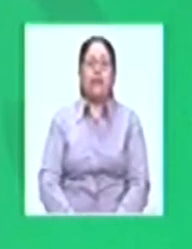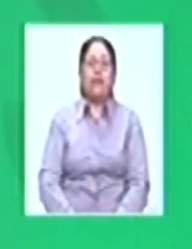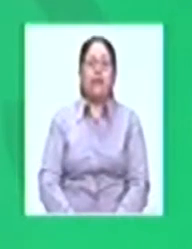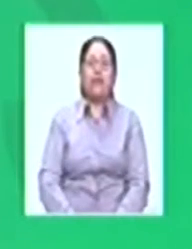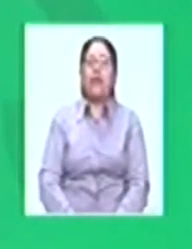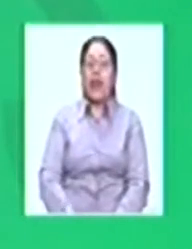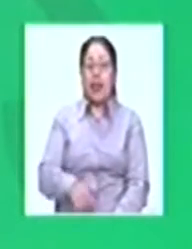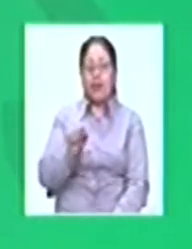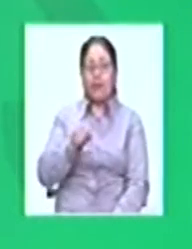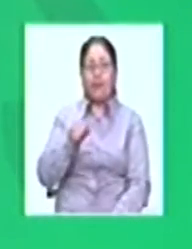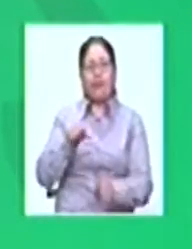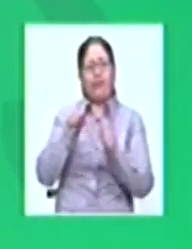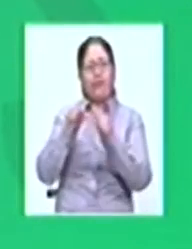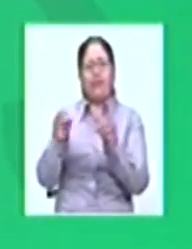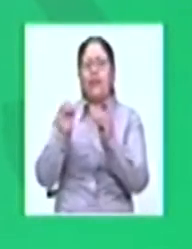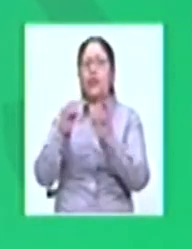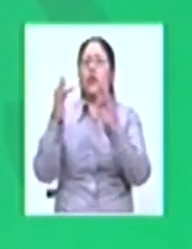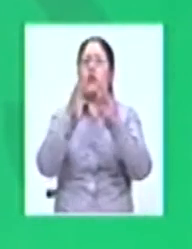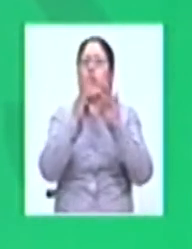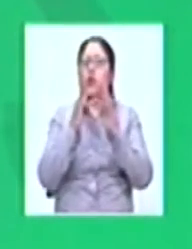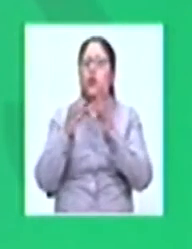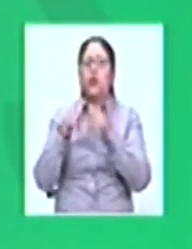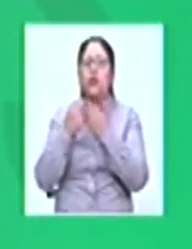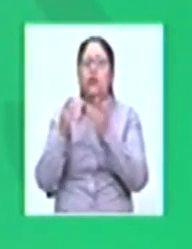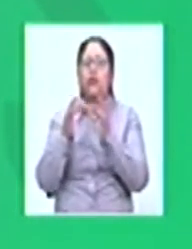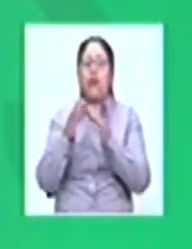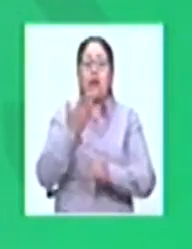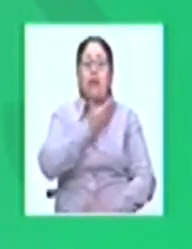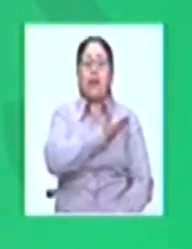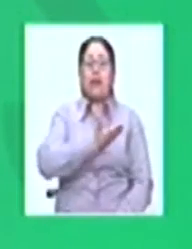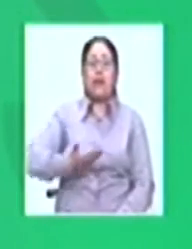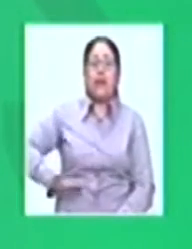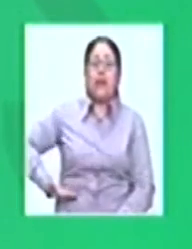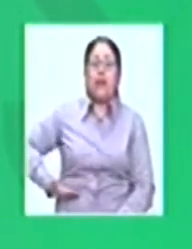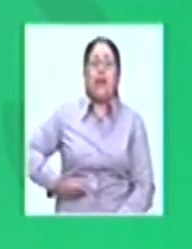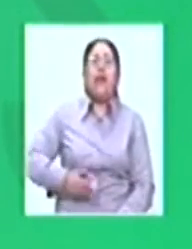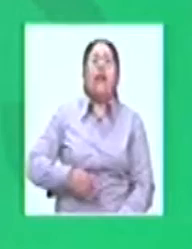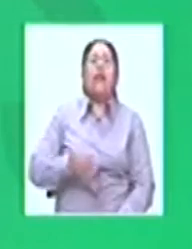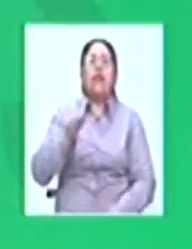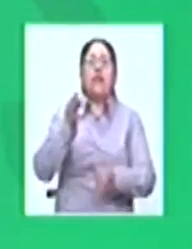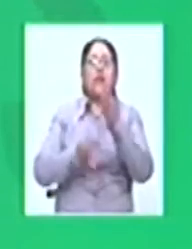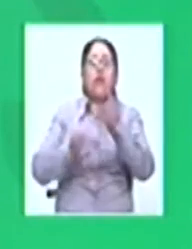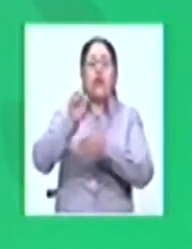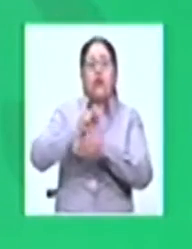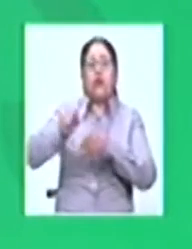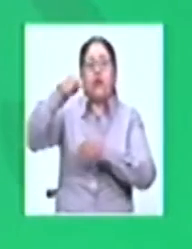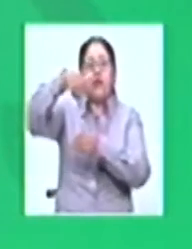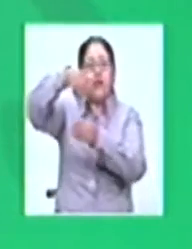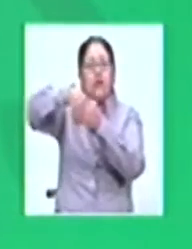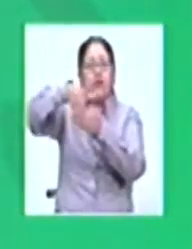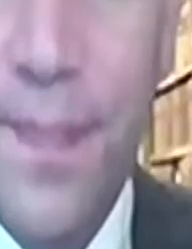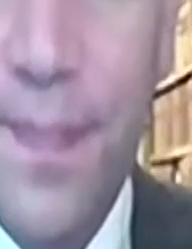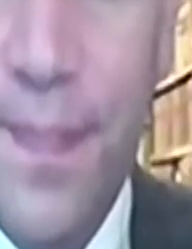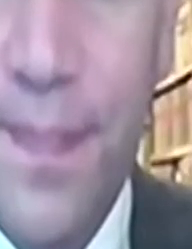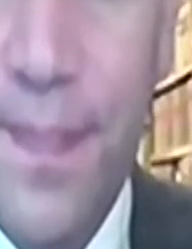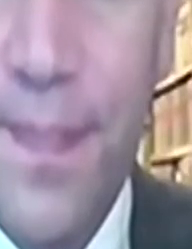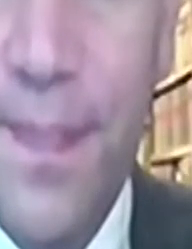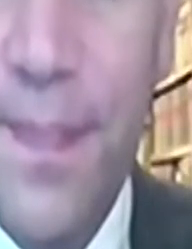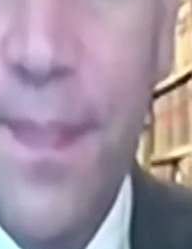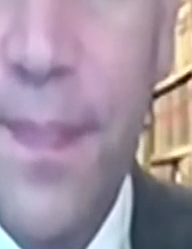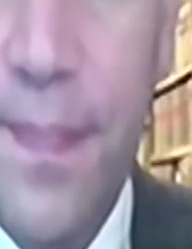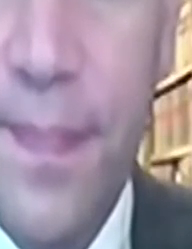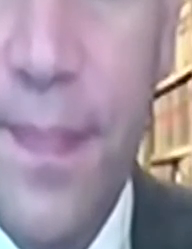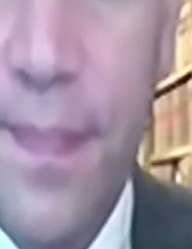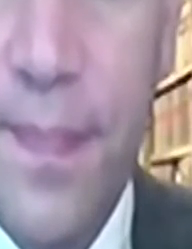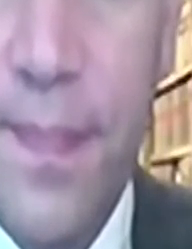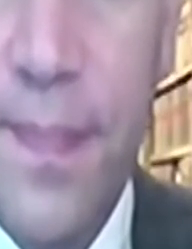aquí es más que adaptarse y vamos a entablar la conexión con el presidente del tribunal supremo electoral salvador romero que ya está con nosotros